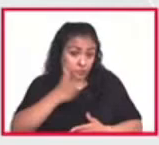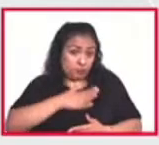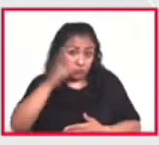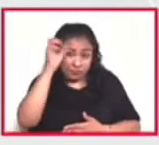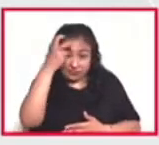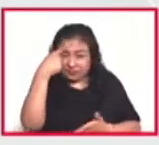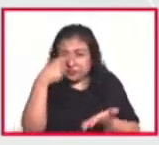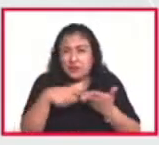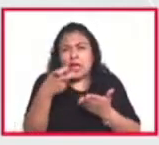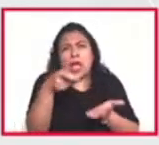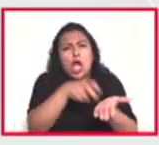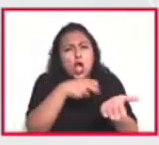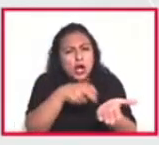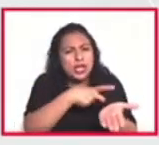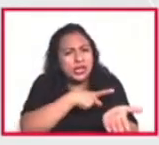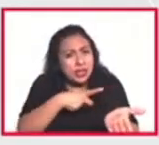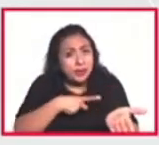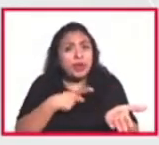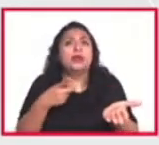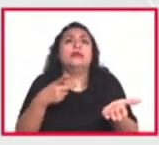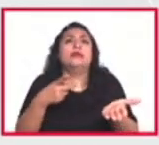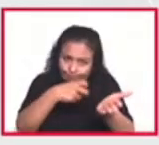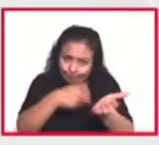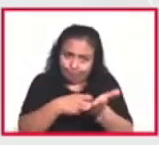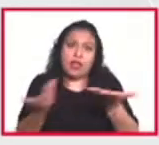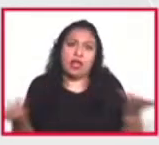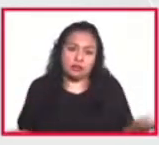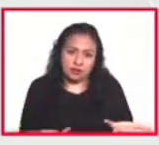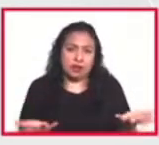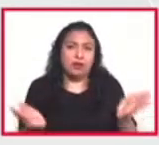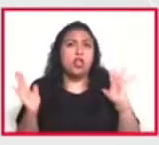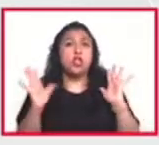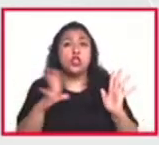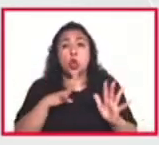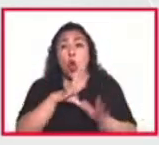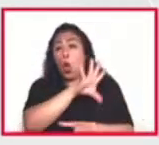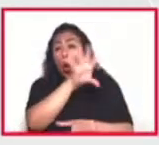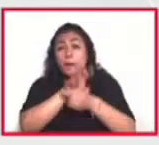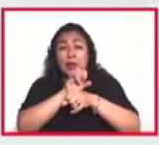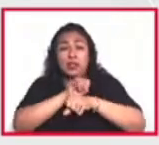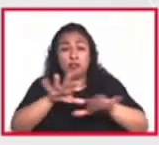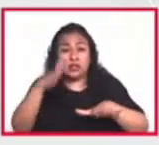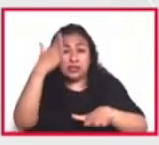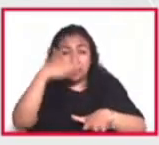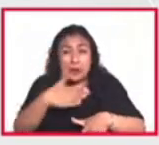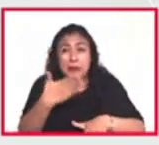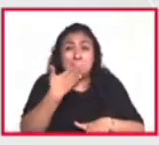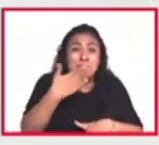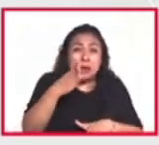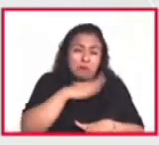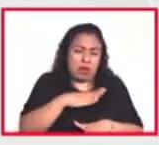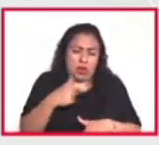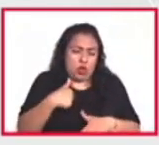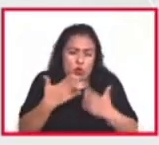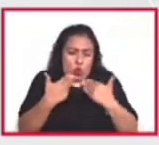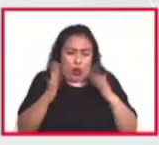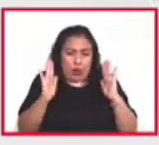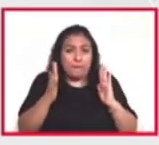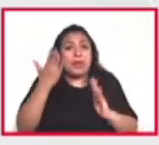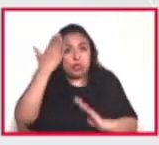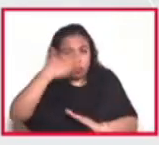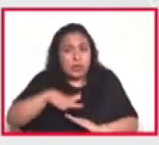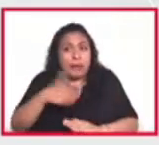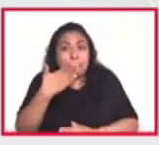que corregir, que se corrija. No tengo toda la información para poder saber qué está bien y qué está mal, pero sí sé que está bien por los